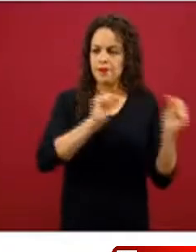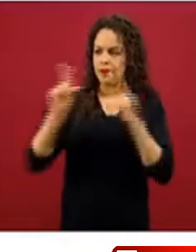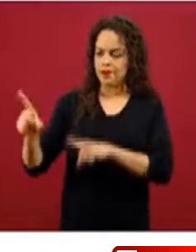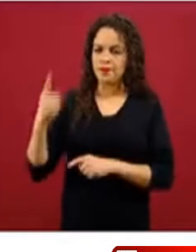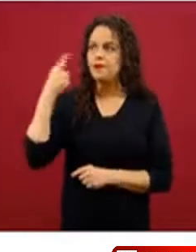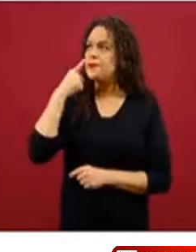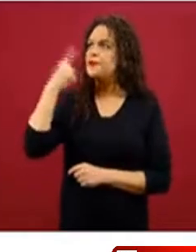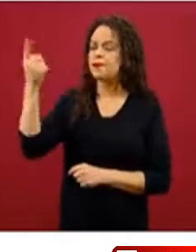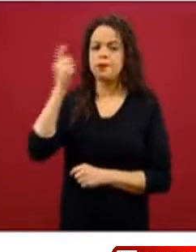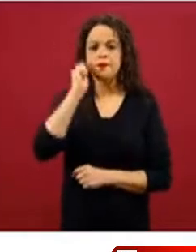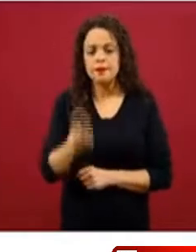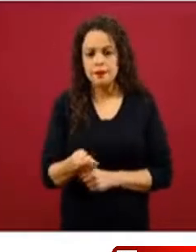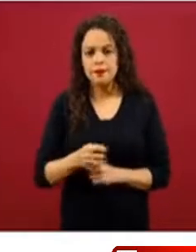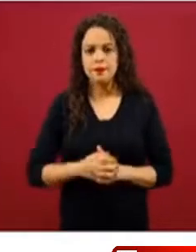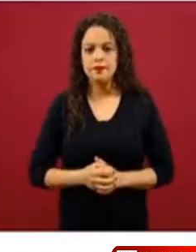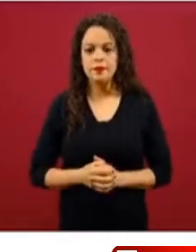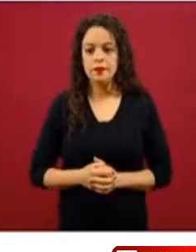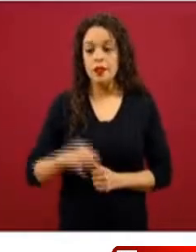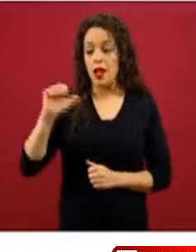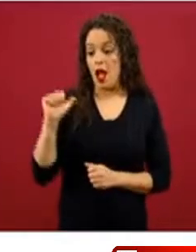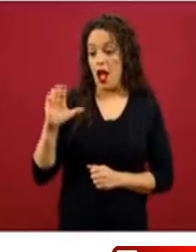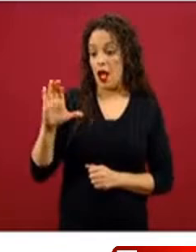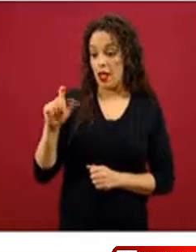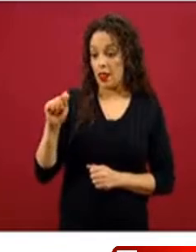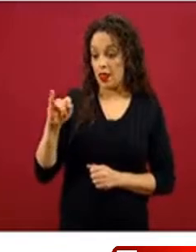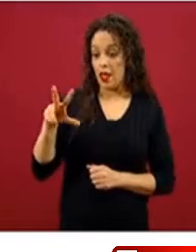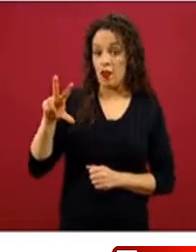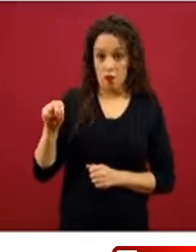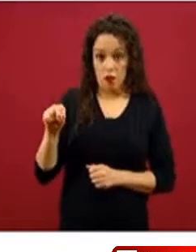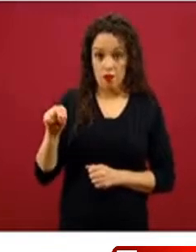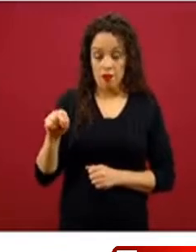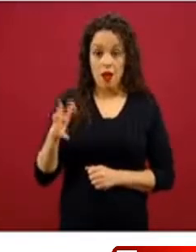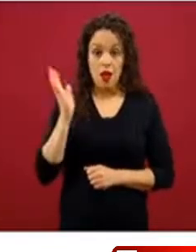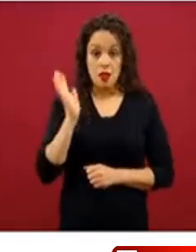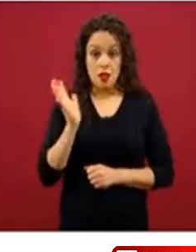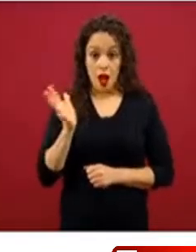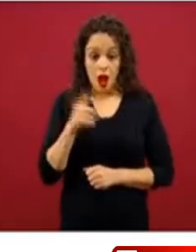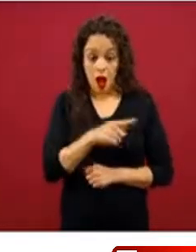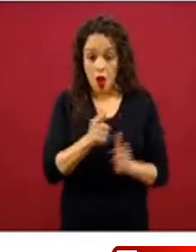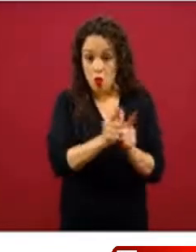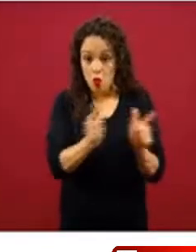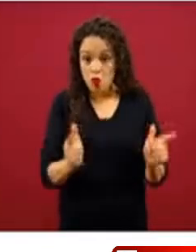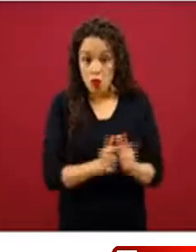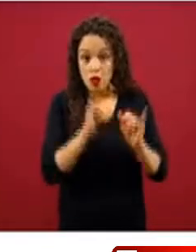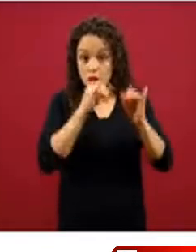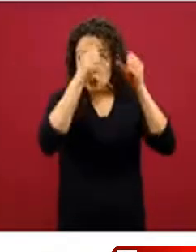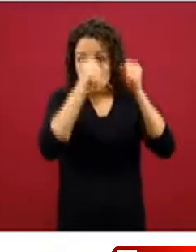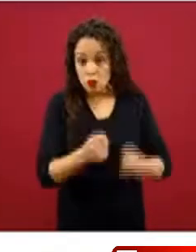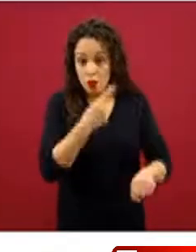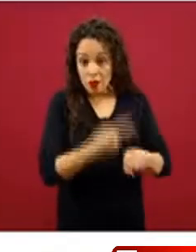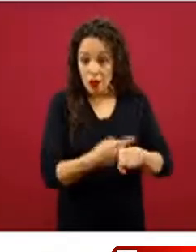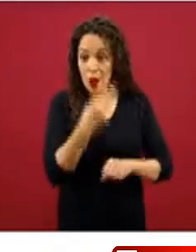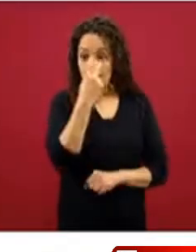los que consideramos como casos activos, tanto del grupo que ya está confirmado, estos